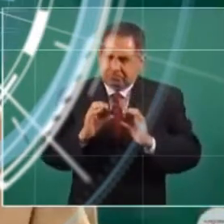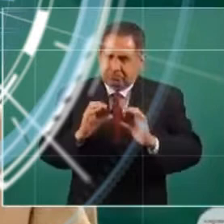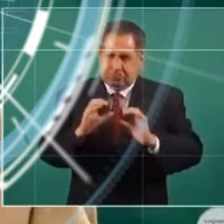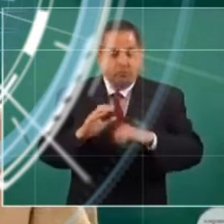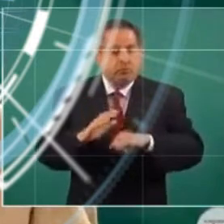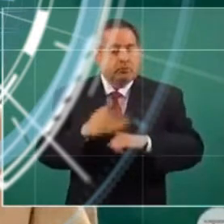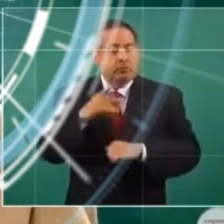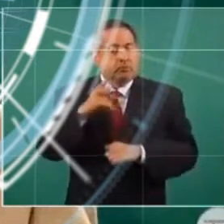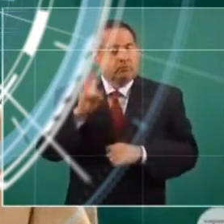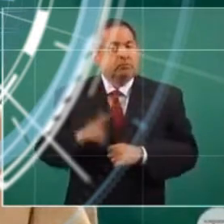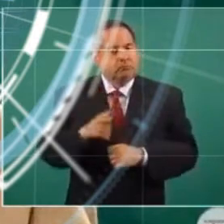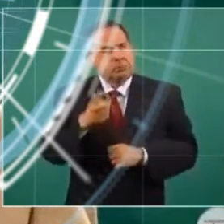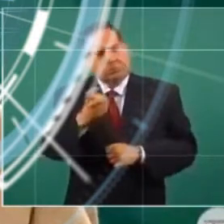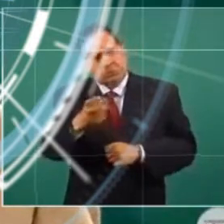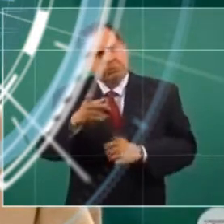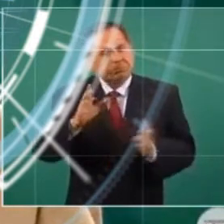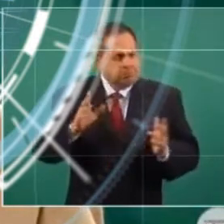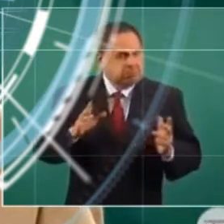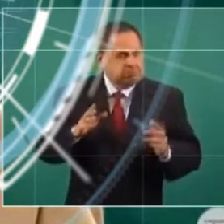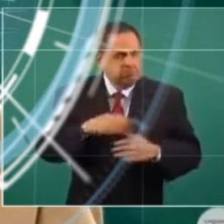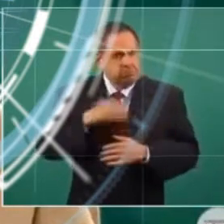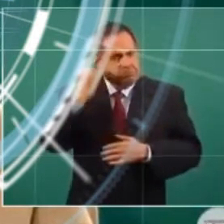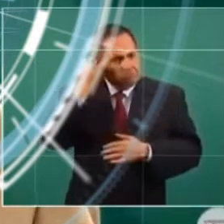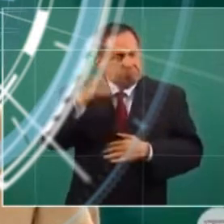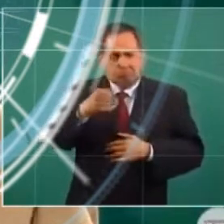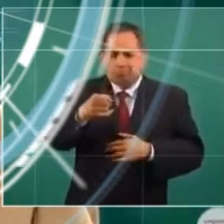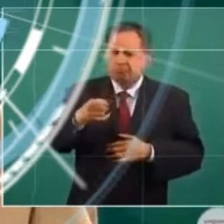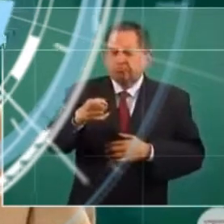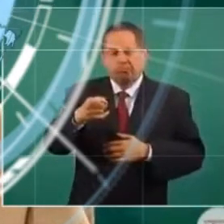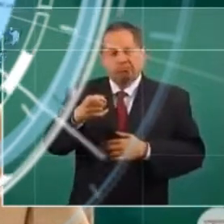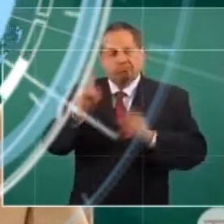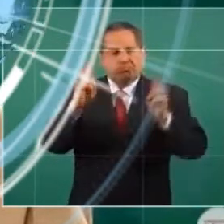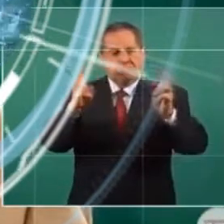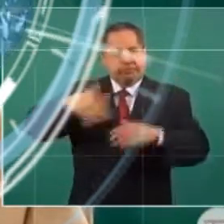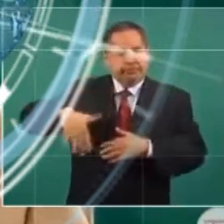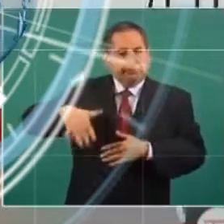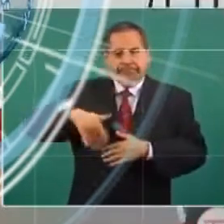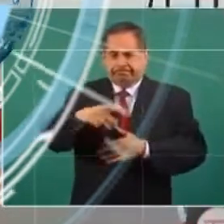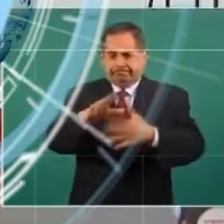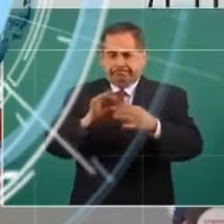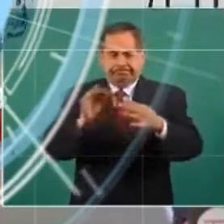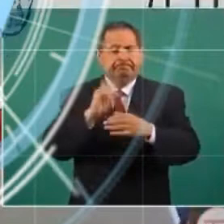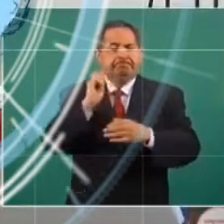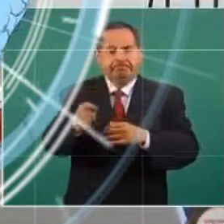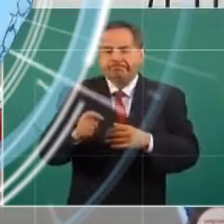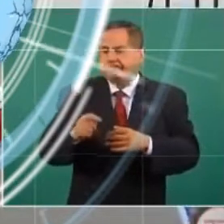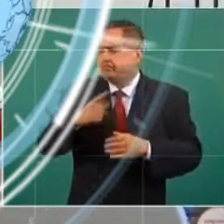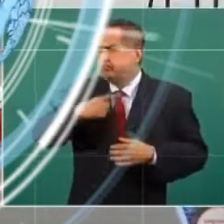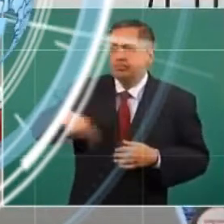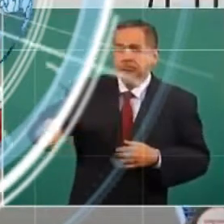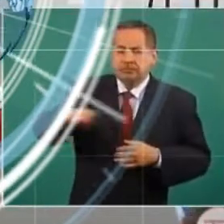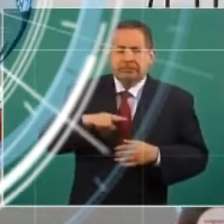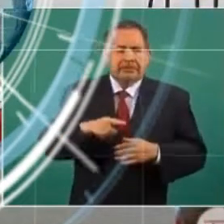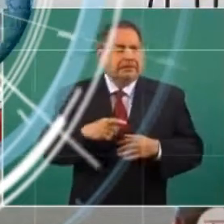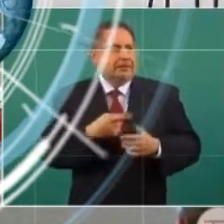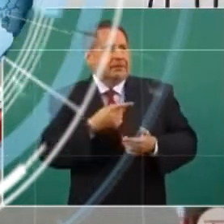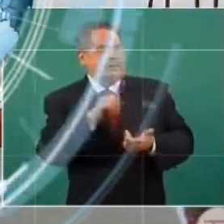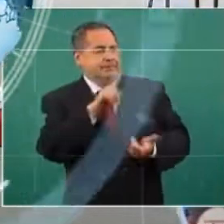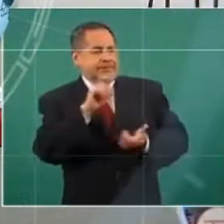este podría ser un tema que, si bien, como tú acabas de señalar, afectaría las finanzas